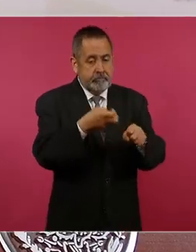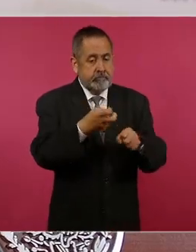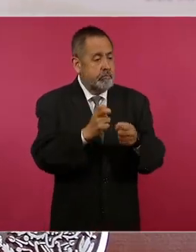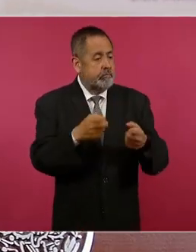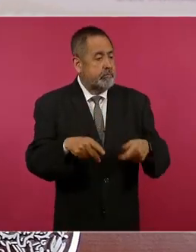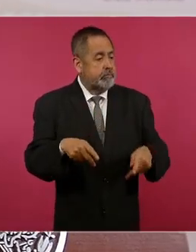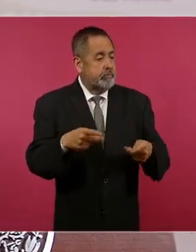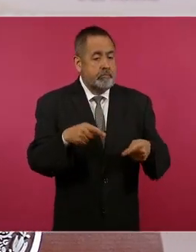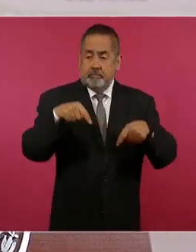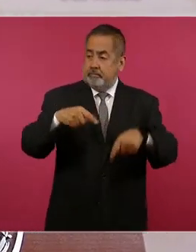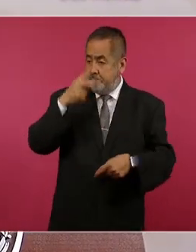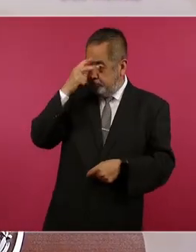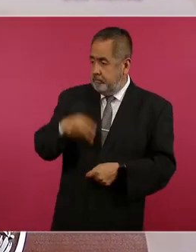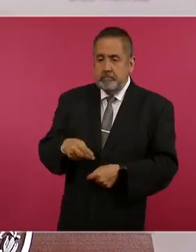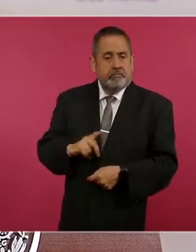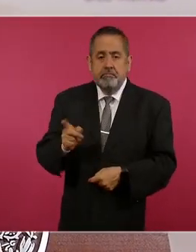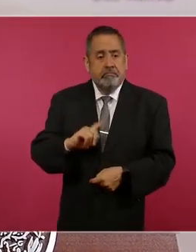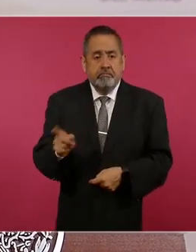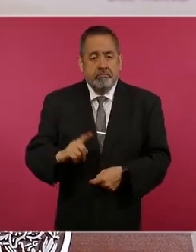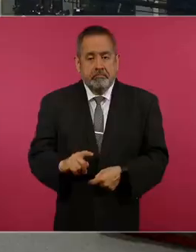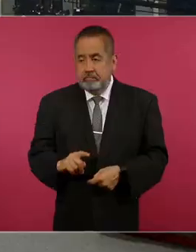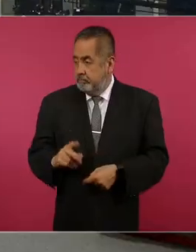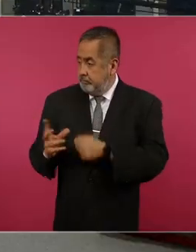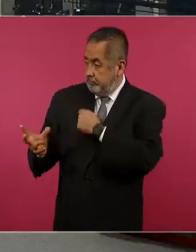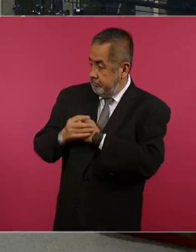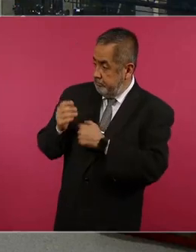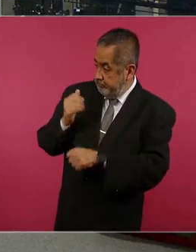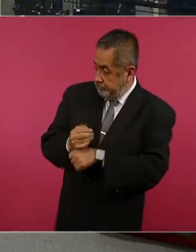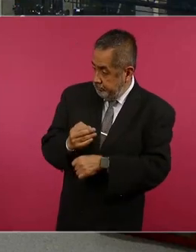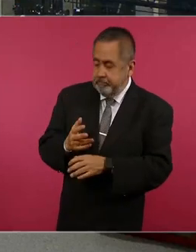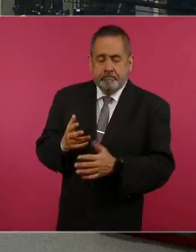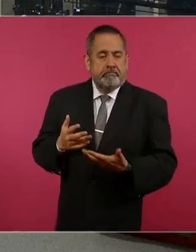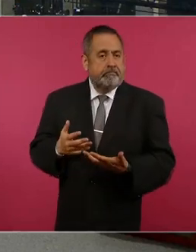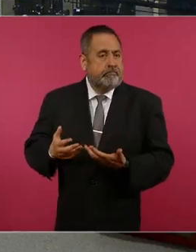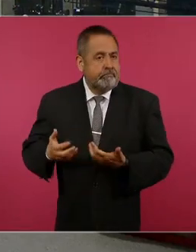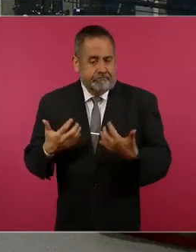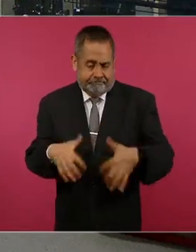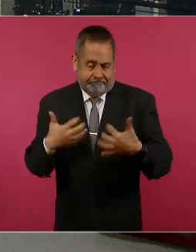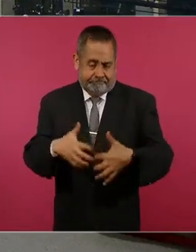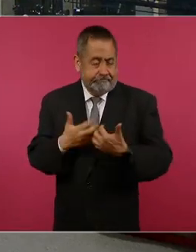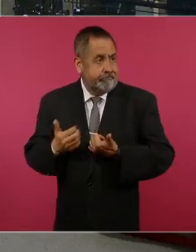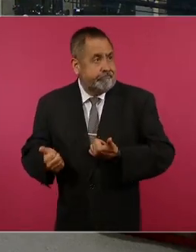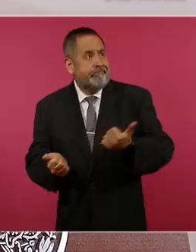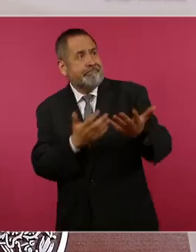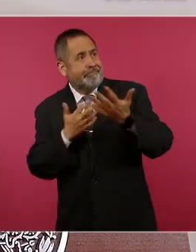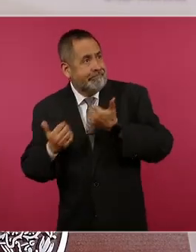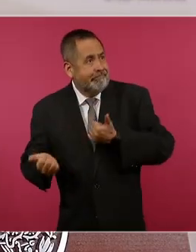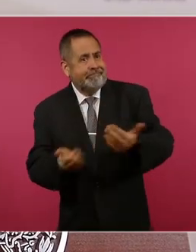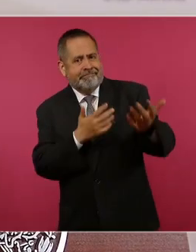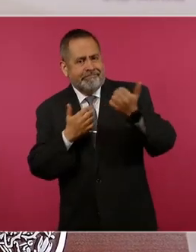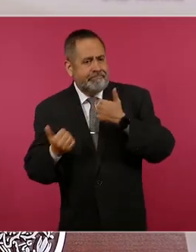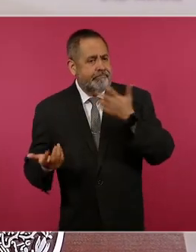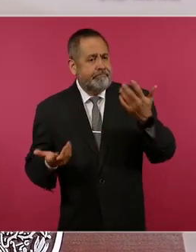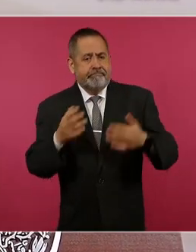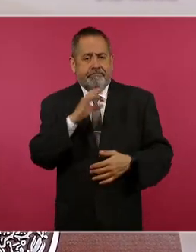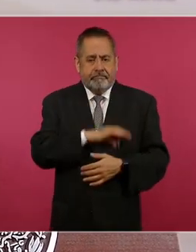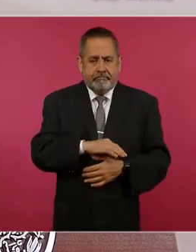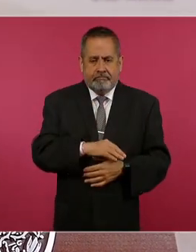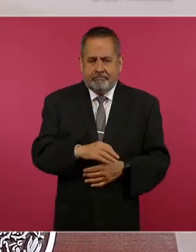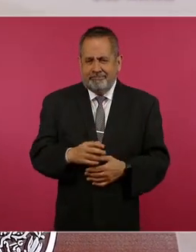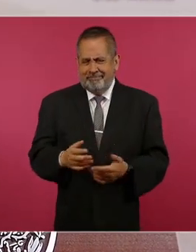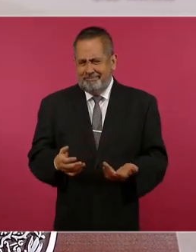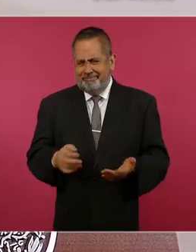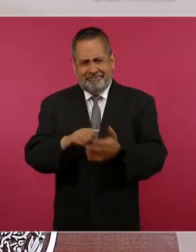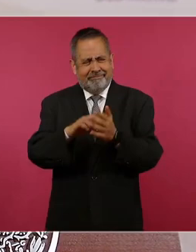vendiera en México, si no era para la exportación, lo que querían hacer en el caso de Mexicali.